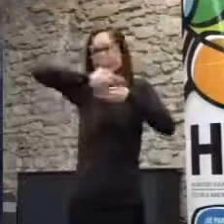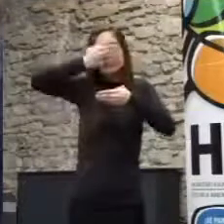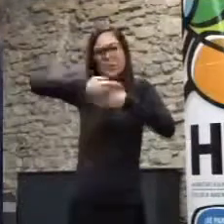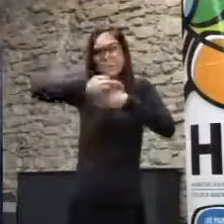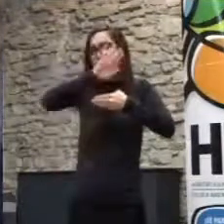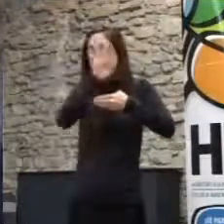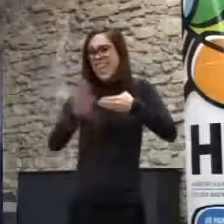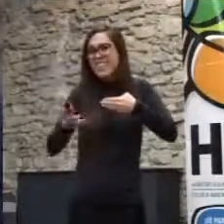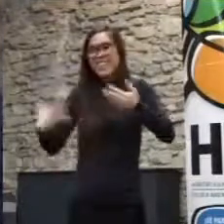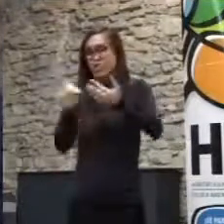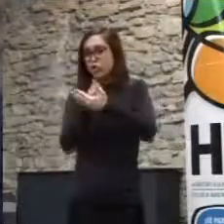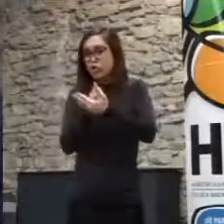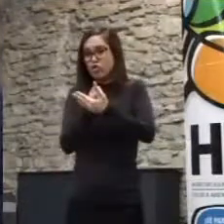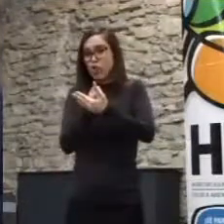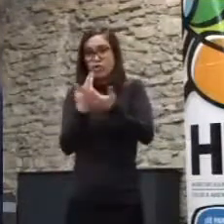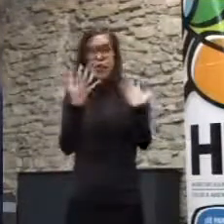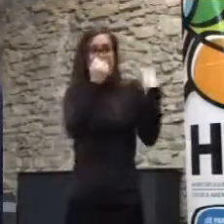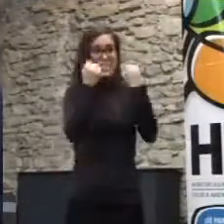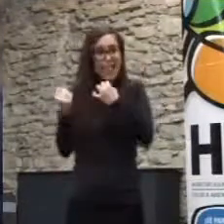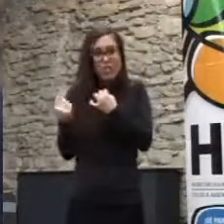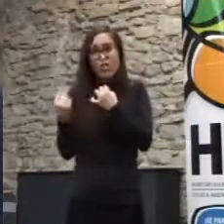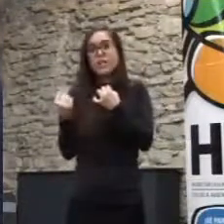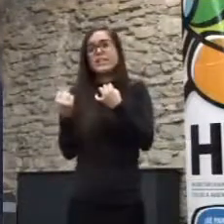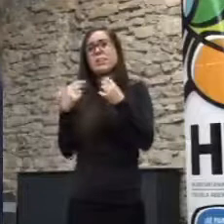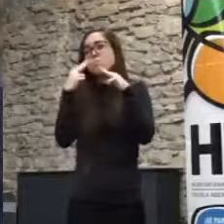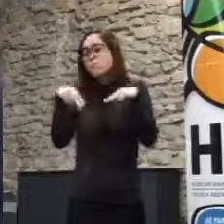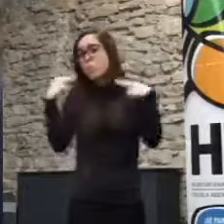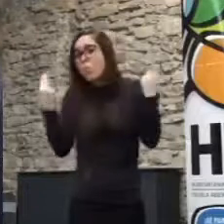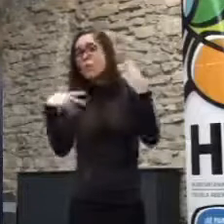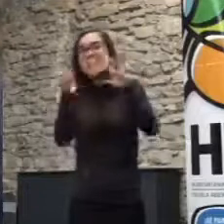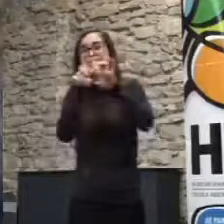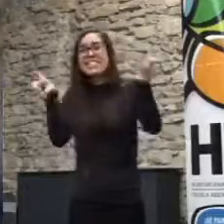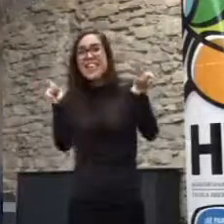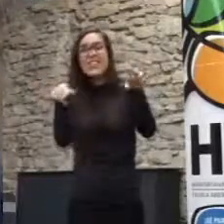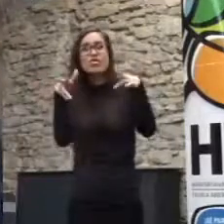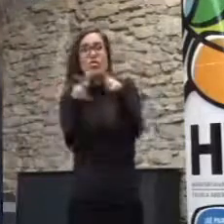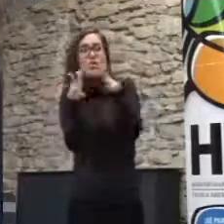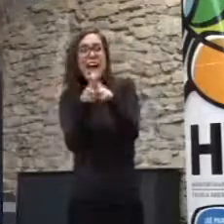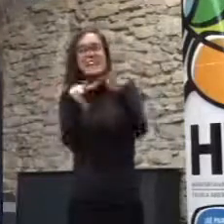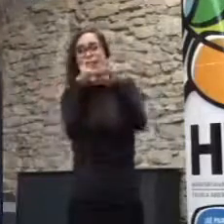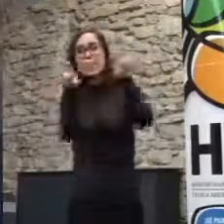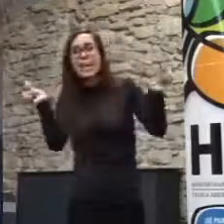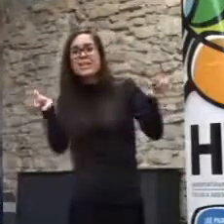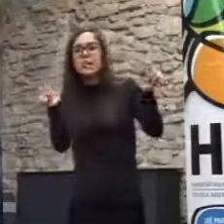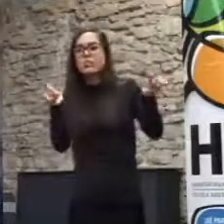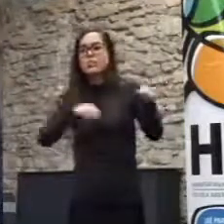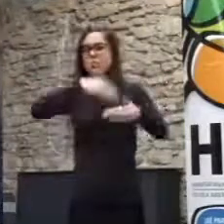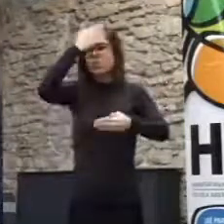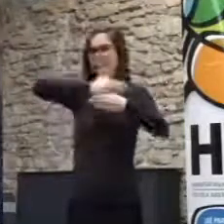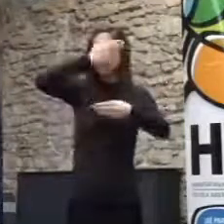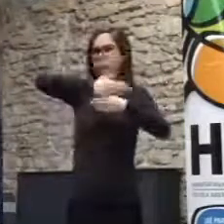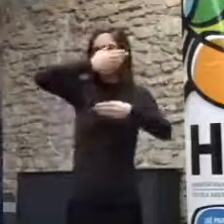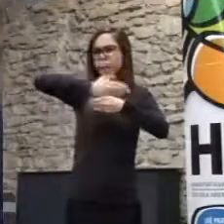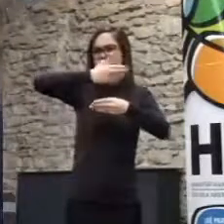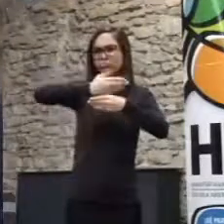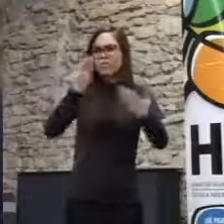por parte de todas las administraciones públicas, por parte de muchas entidades sociales, de todas las empresas, que no te permite franquear, que